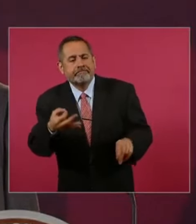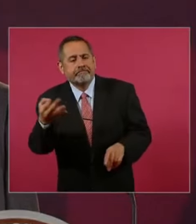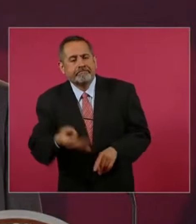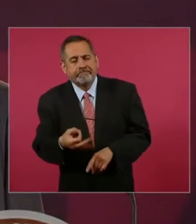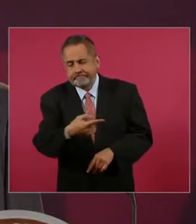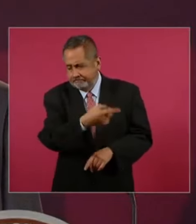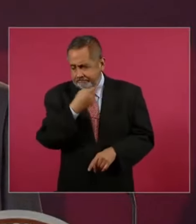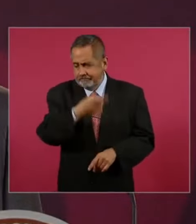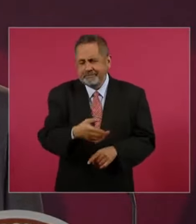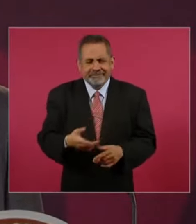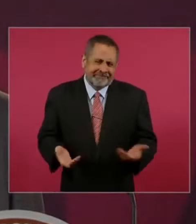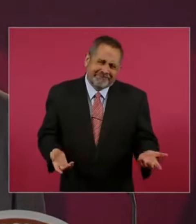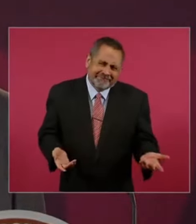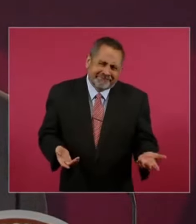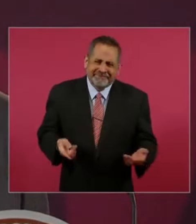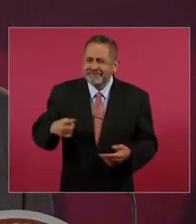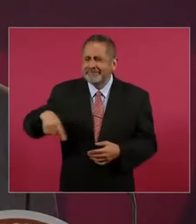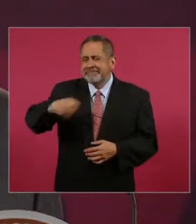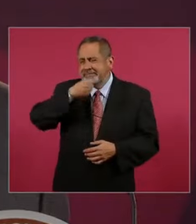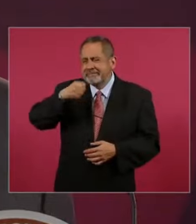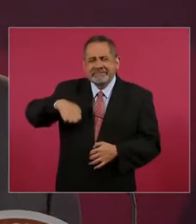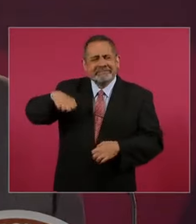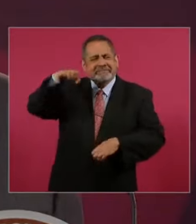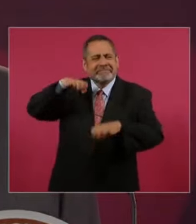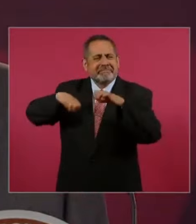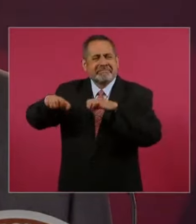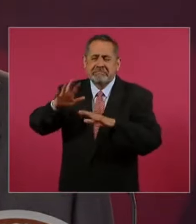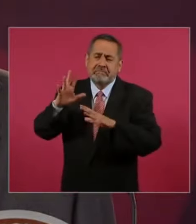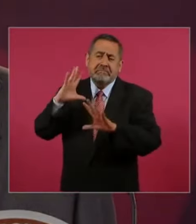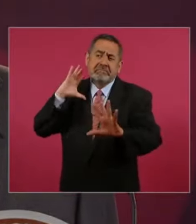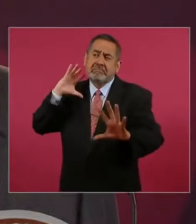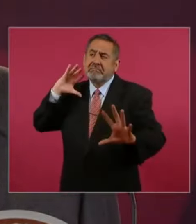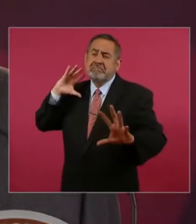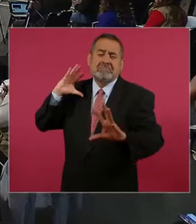Como si el adulto mayor no hubiese trabajado toda su vida